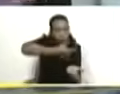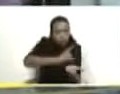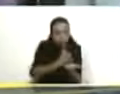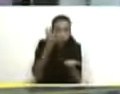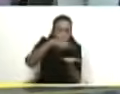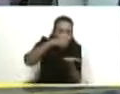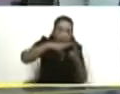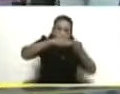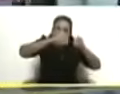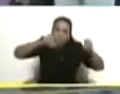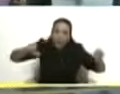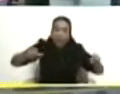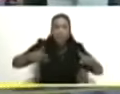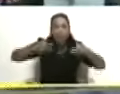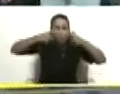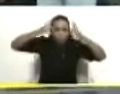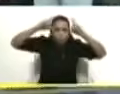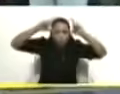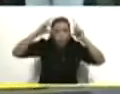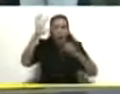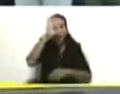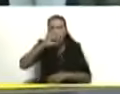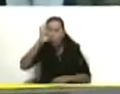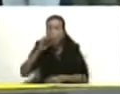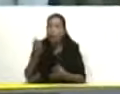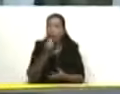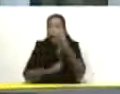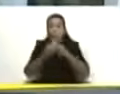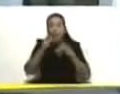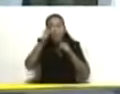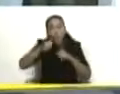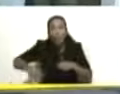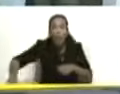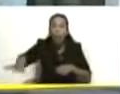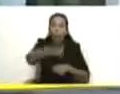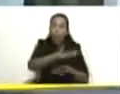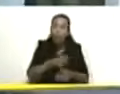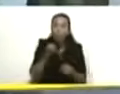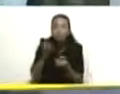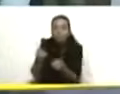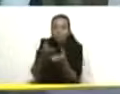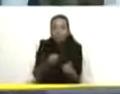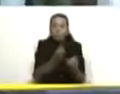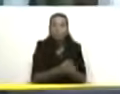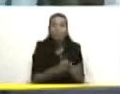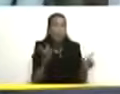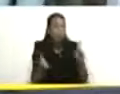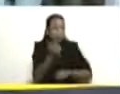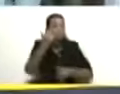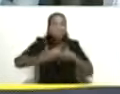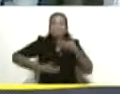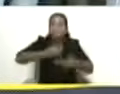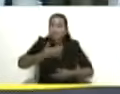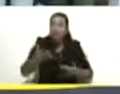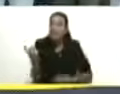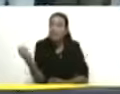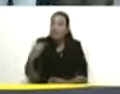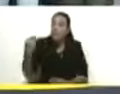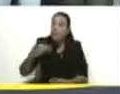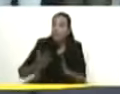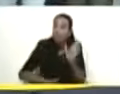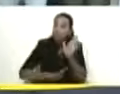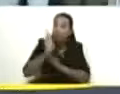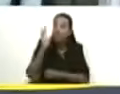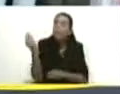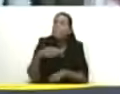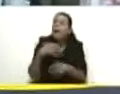la tierra, la ganadería. Alimentos, alimentos, alimentos para el pueblo. Lo estamos logrando. Y lo que vamos es para adelante. ¿Aquí qué